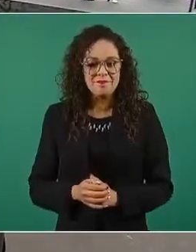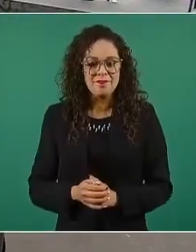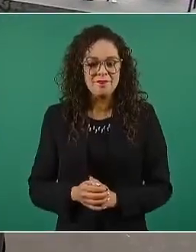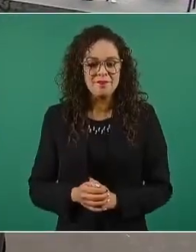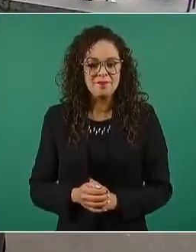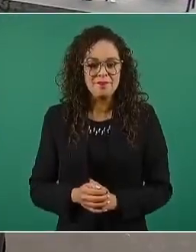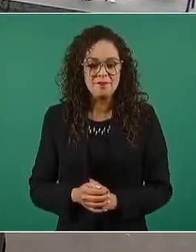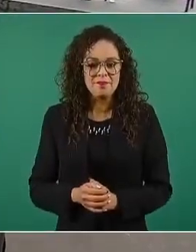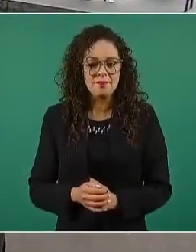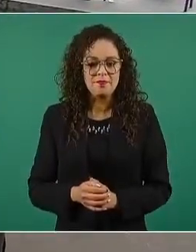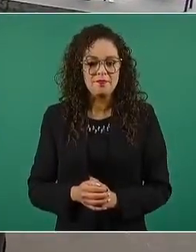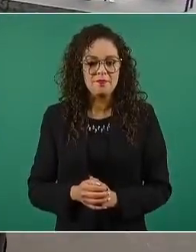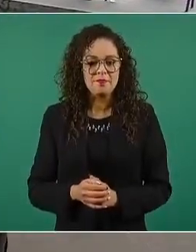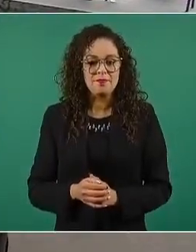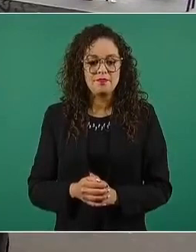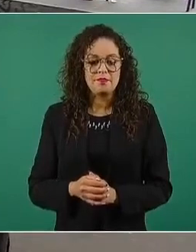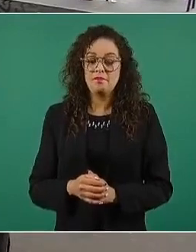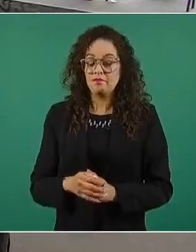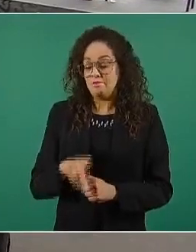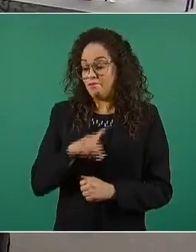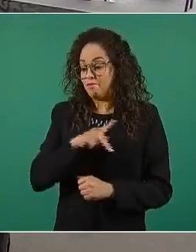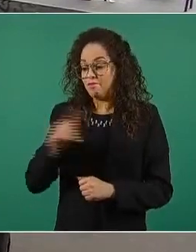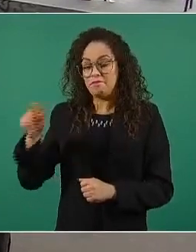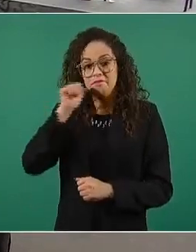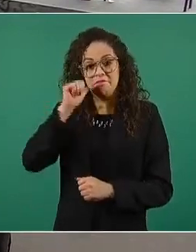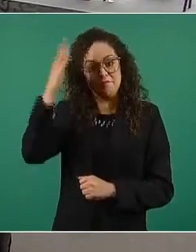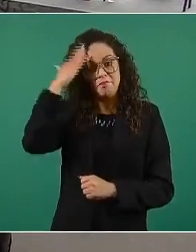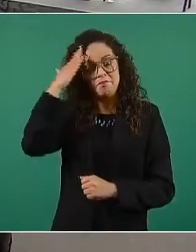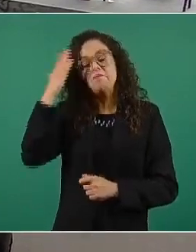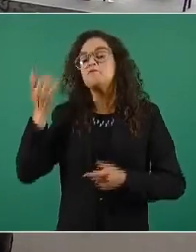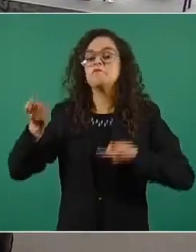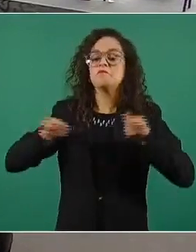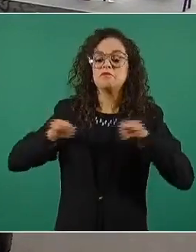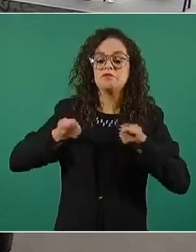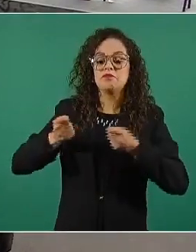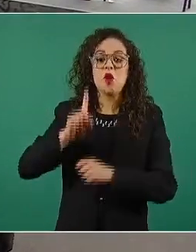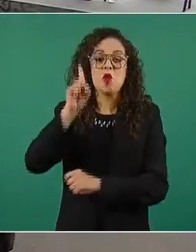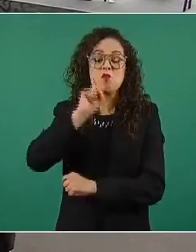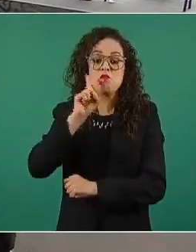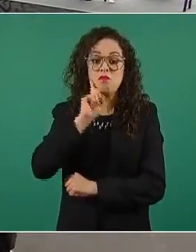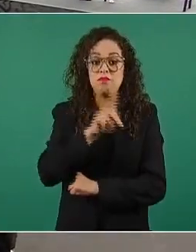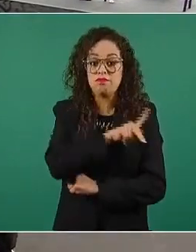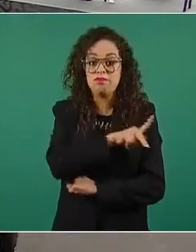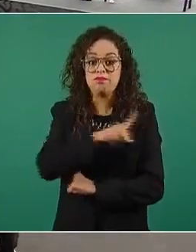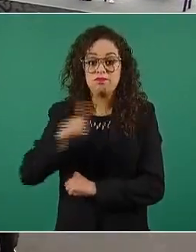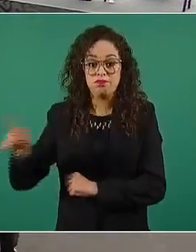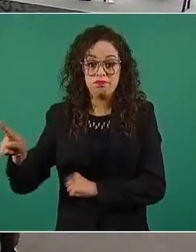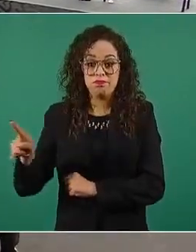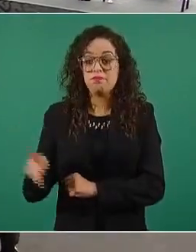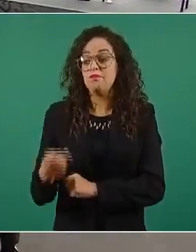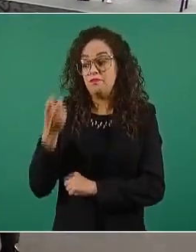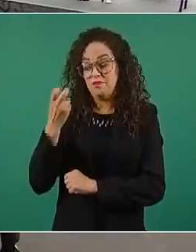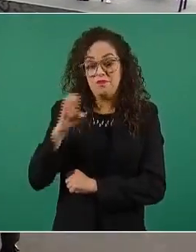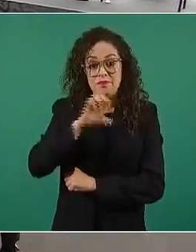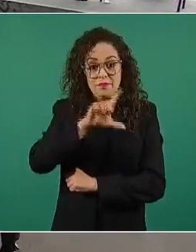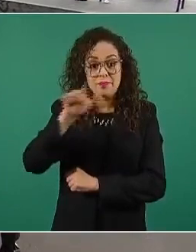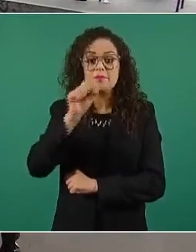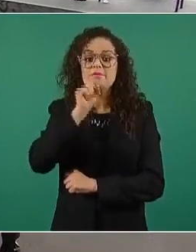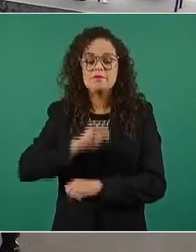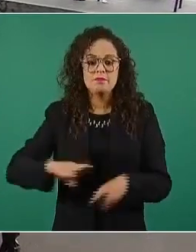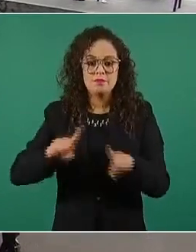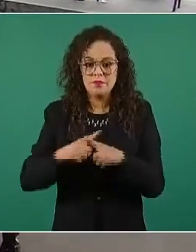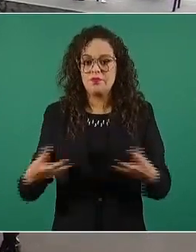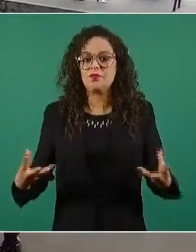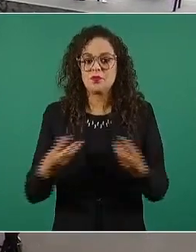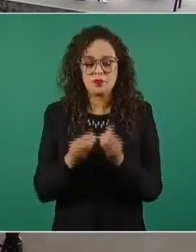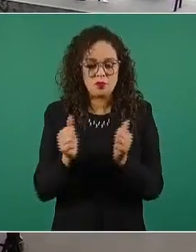Somos un clan matriarcal, entonces ella también forma parte de este sistema